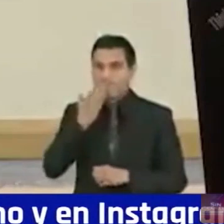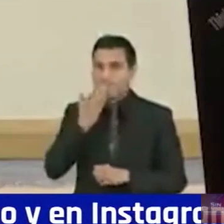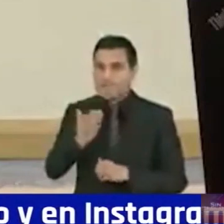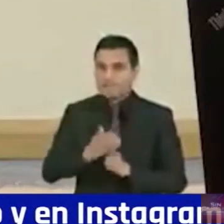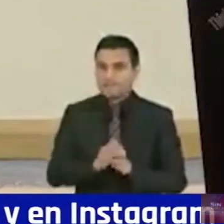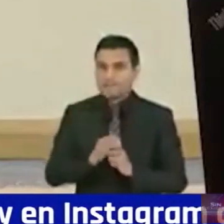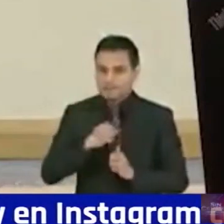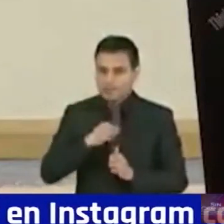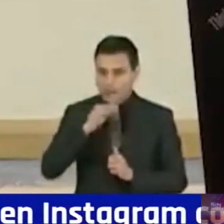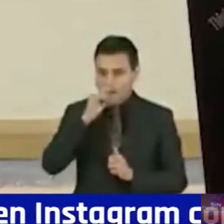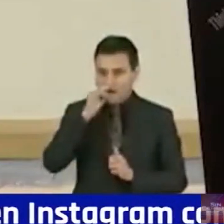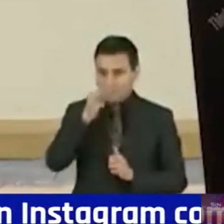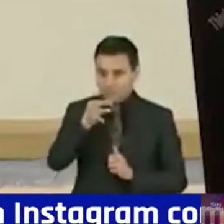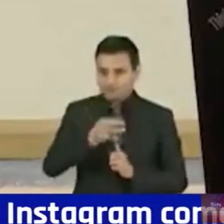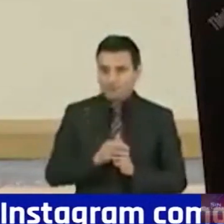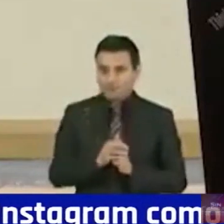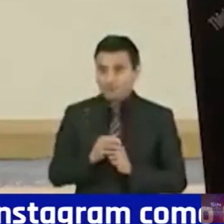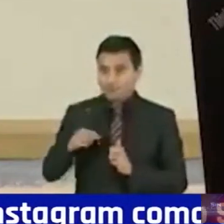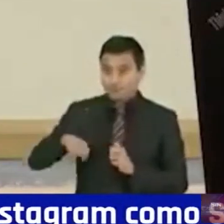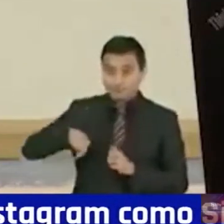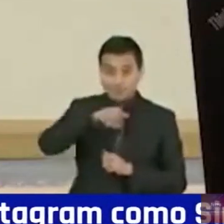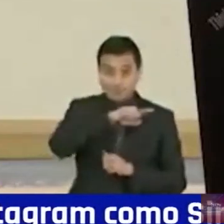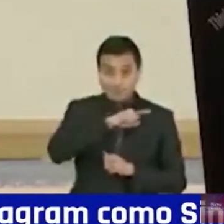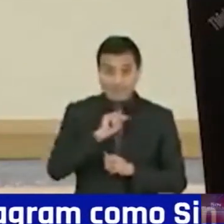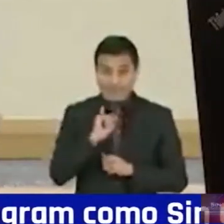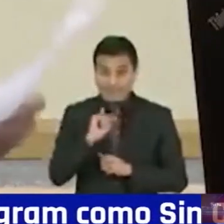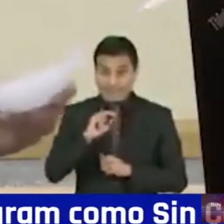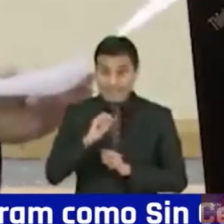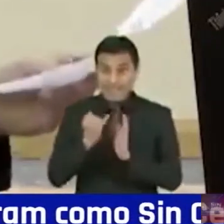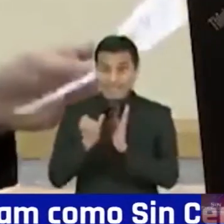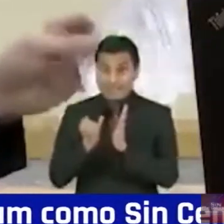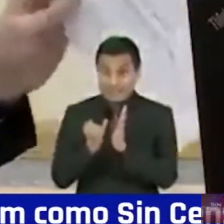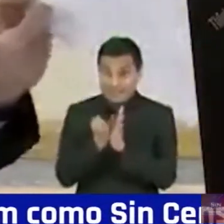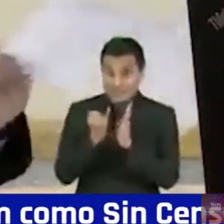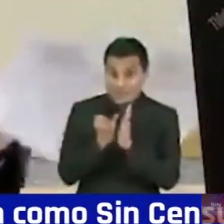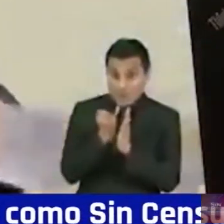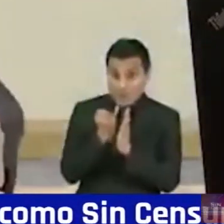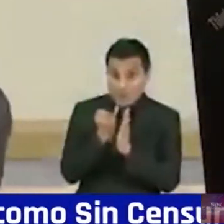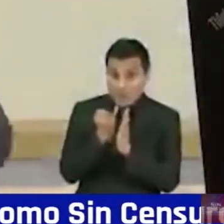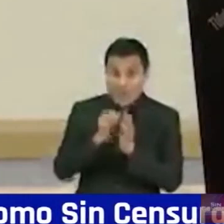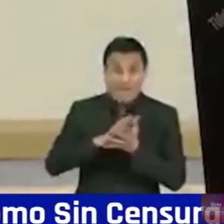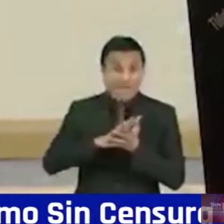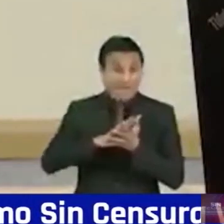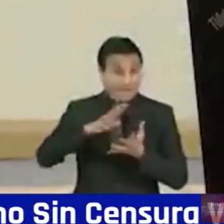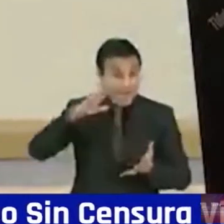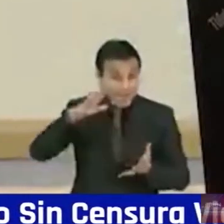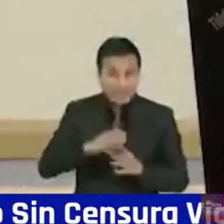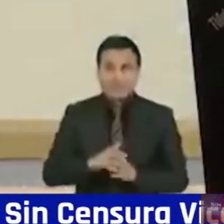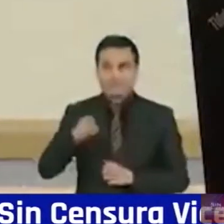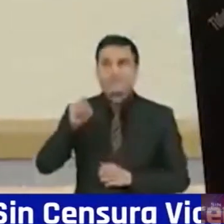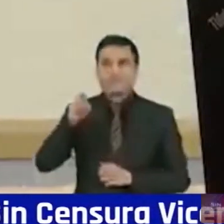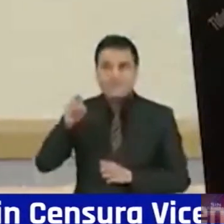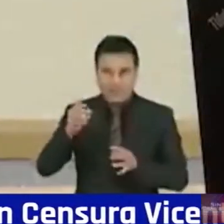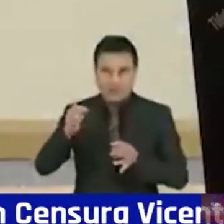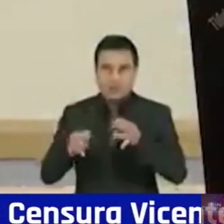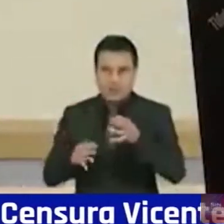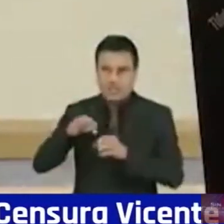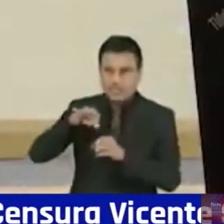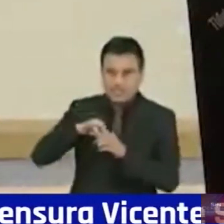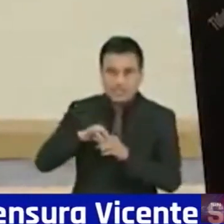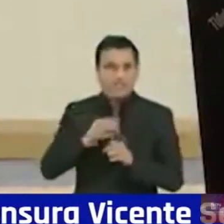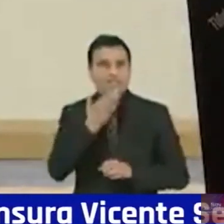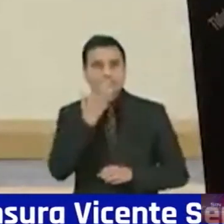vale la pena decirlo, casi la totalidad de las resoluciones que este instituto a lo largo de 7 meses fue